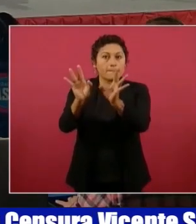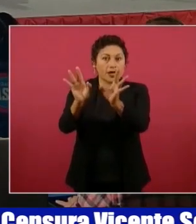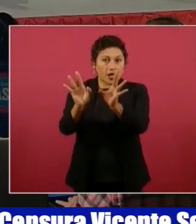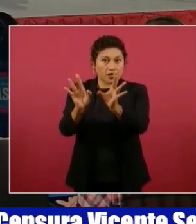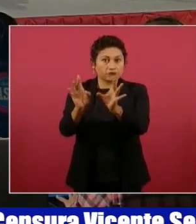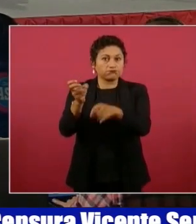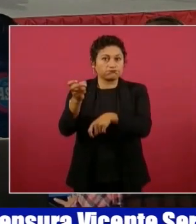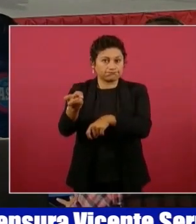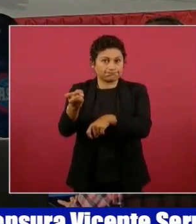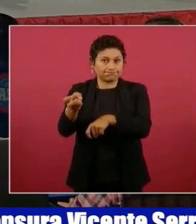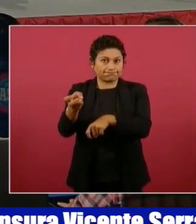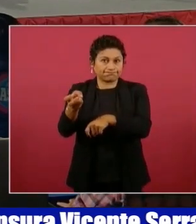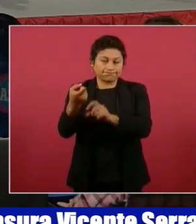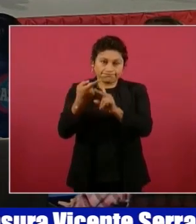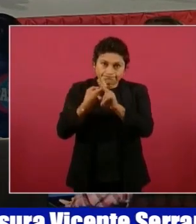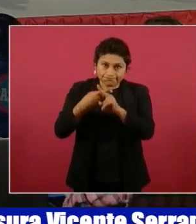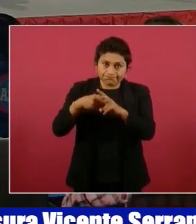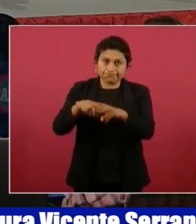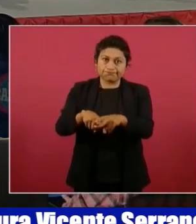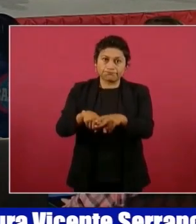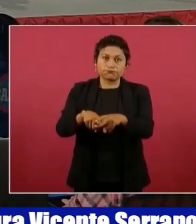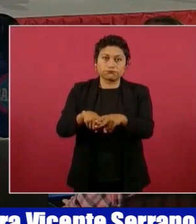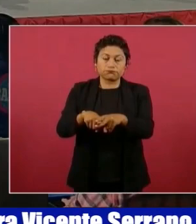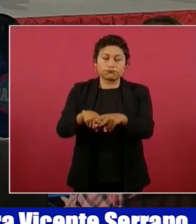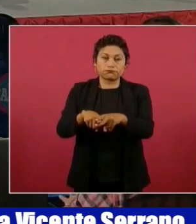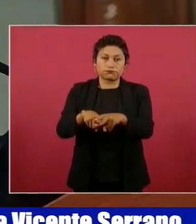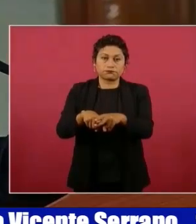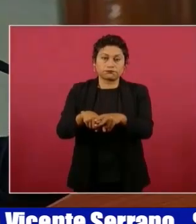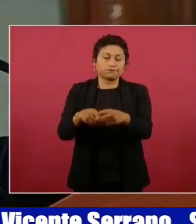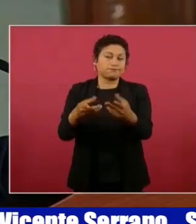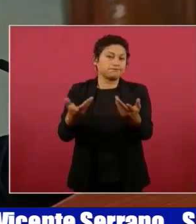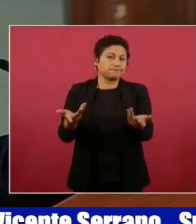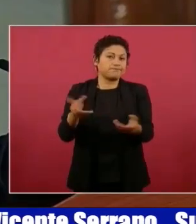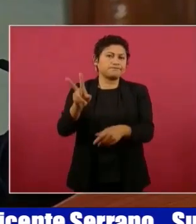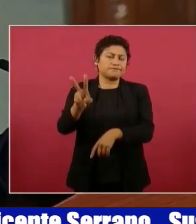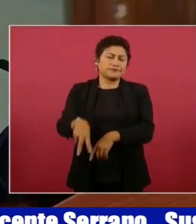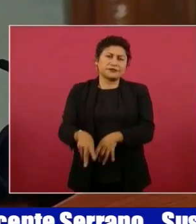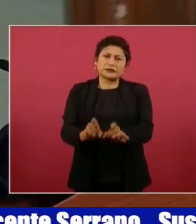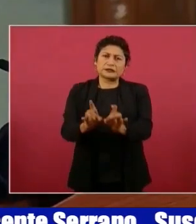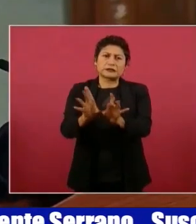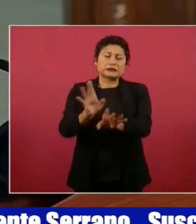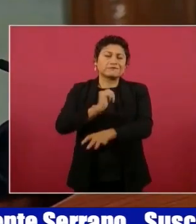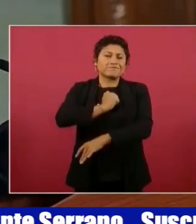de esta situación tan lamentable